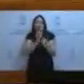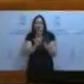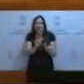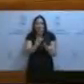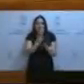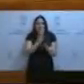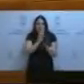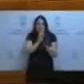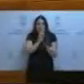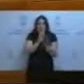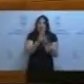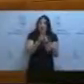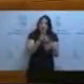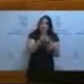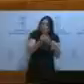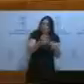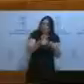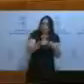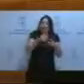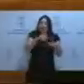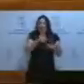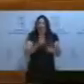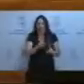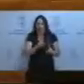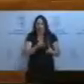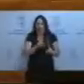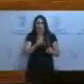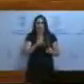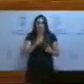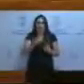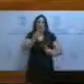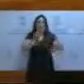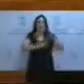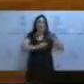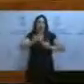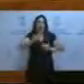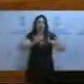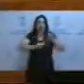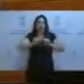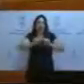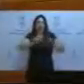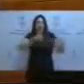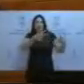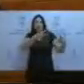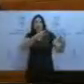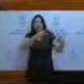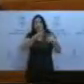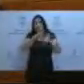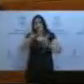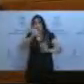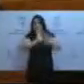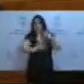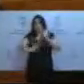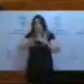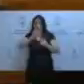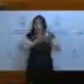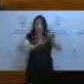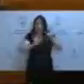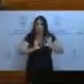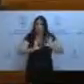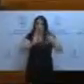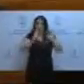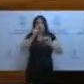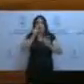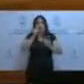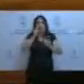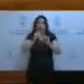ser, no es precisamente como lo tenemos. Mire, International Ecotourism Society, que simplemente son 700 organizaciones especializadas en turismo